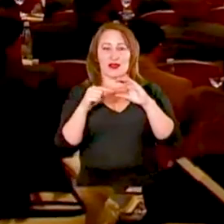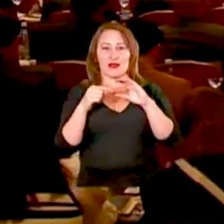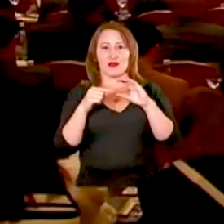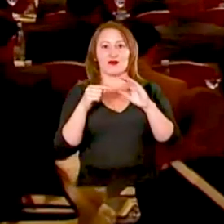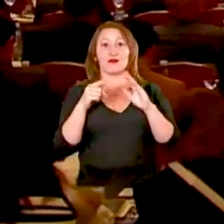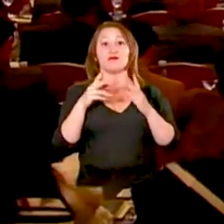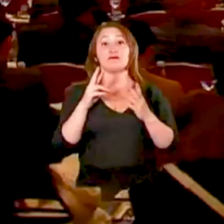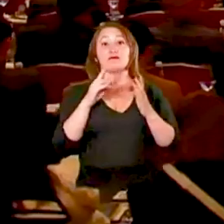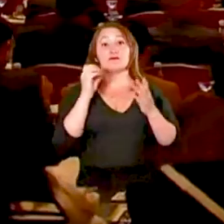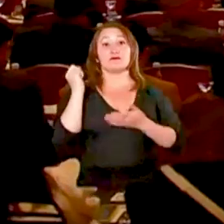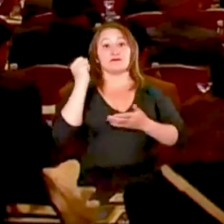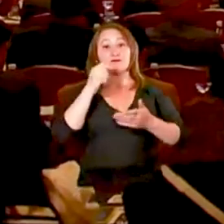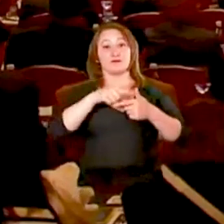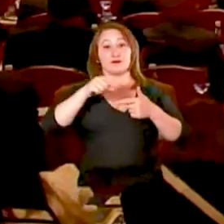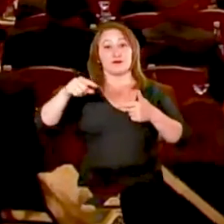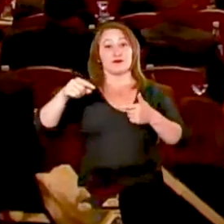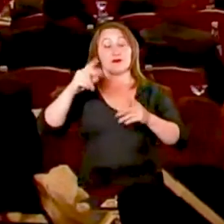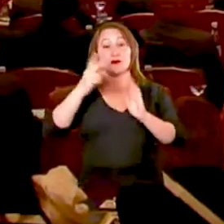electrónico